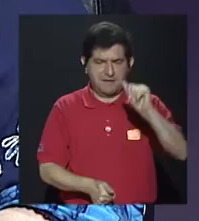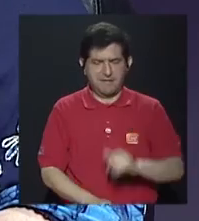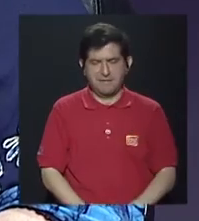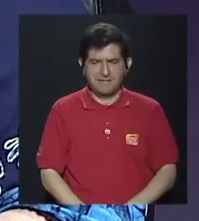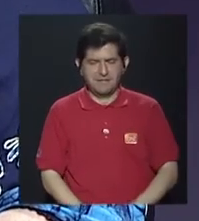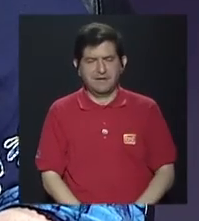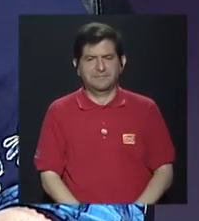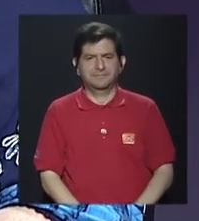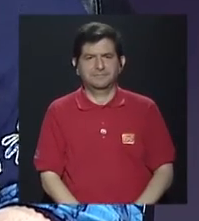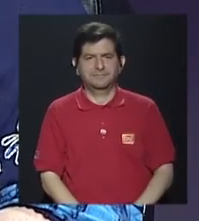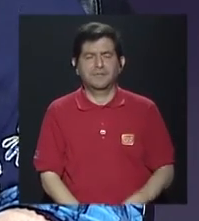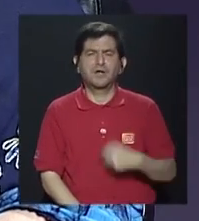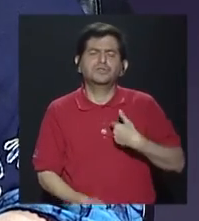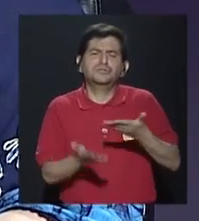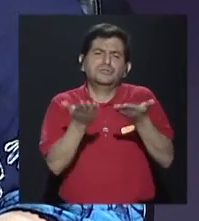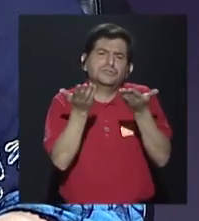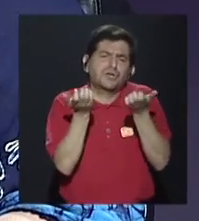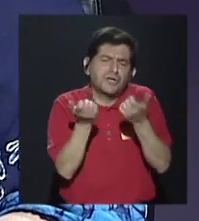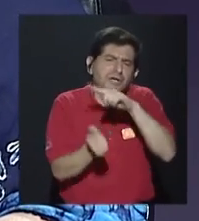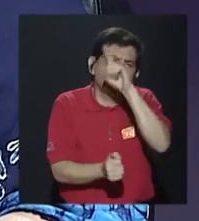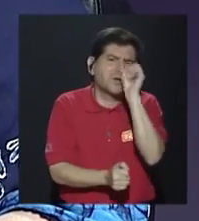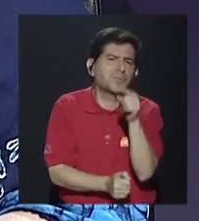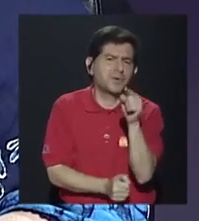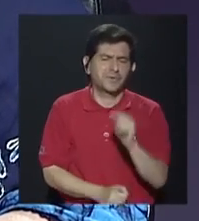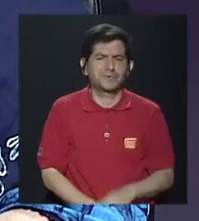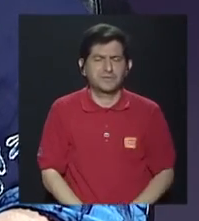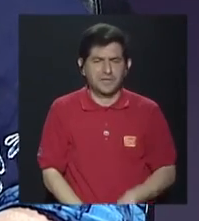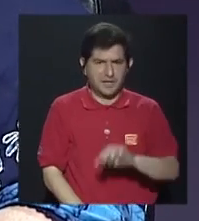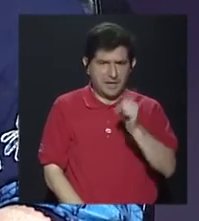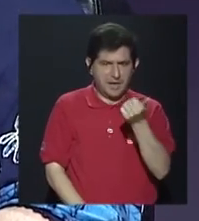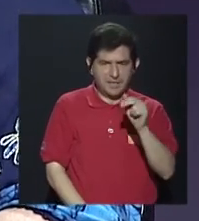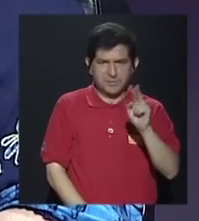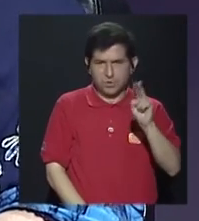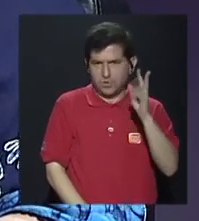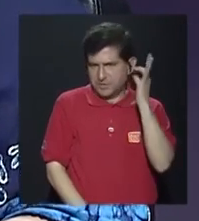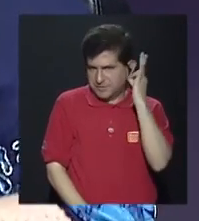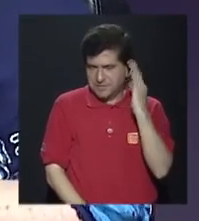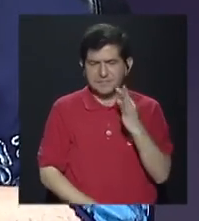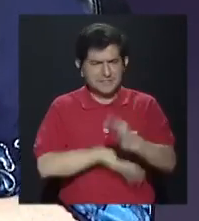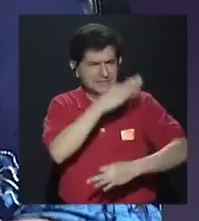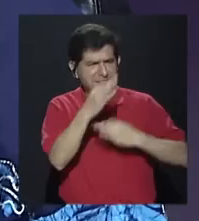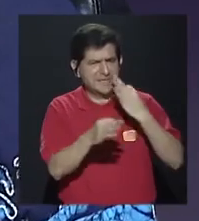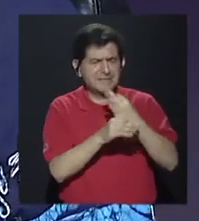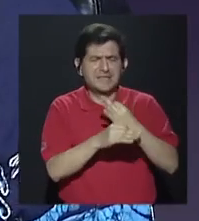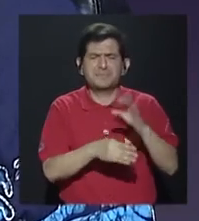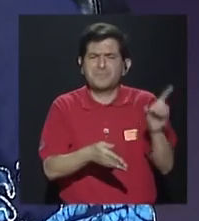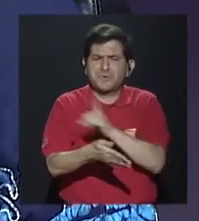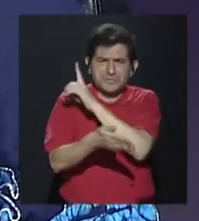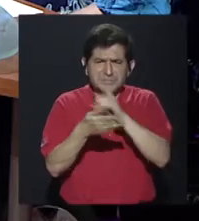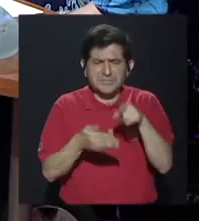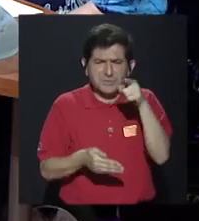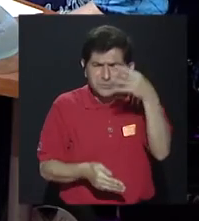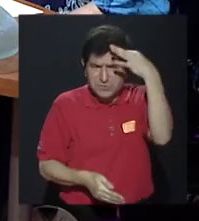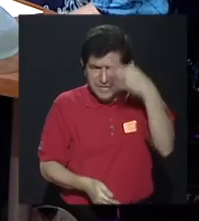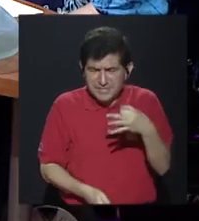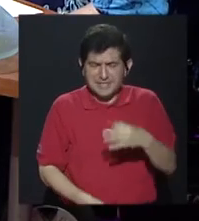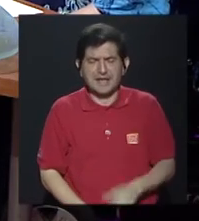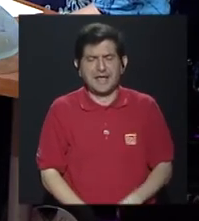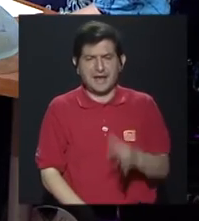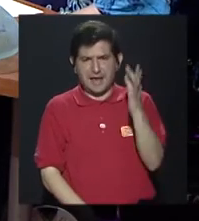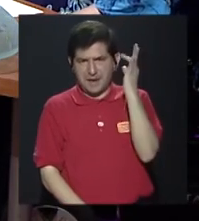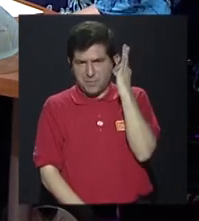antes de ir al corte. Y yo quisiera preguntarle a ustedes, compañeras, ¿qué otros tipos de discriminación creen ustedes que como